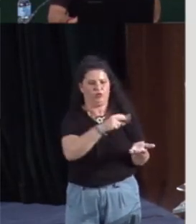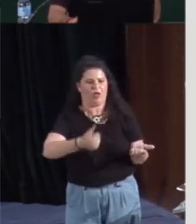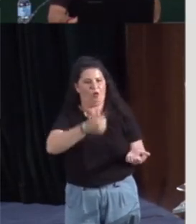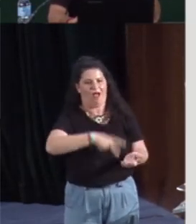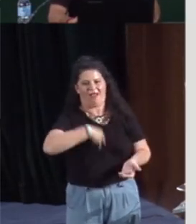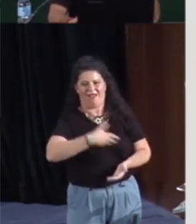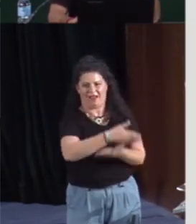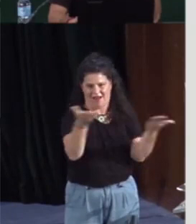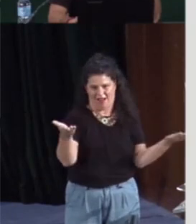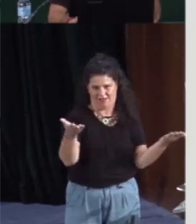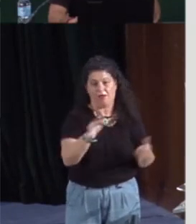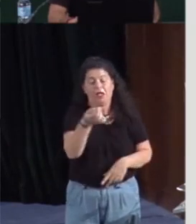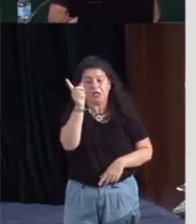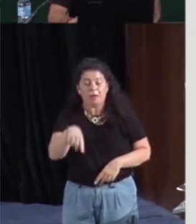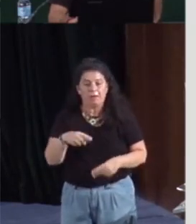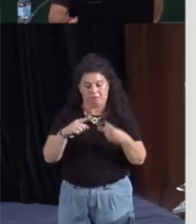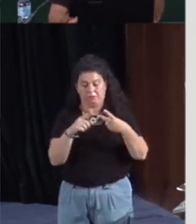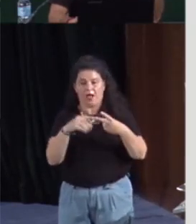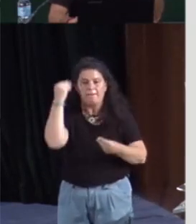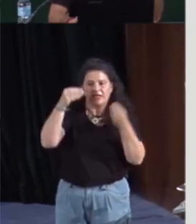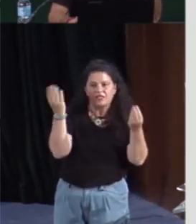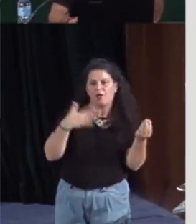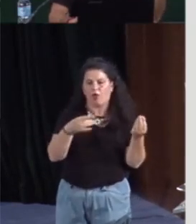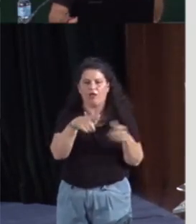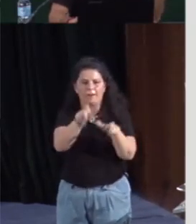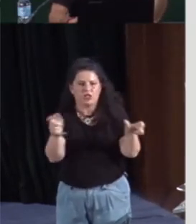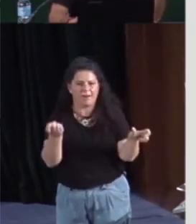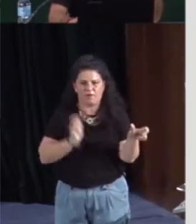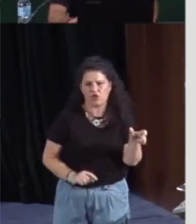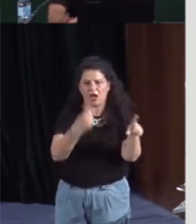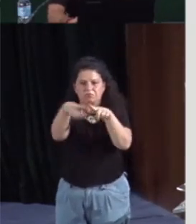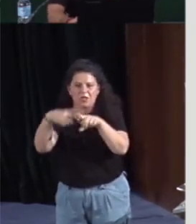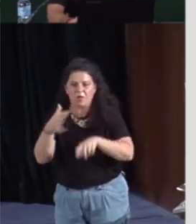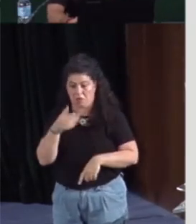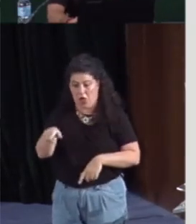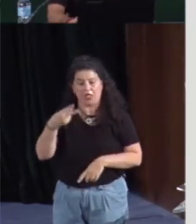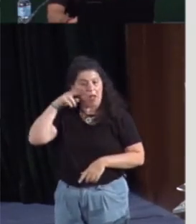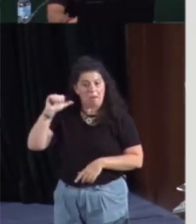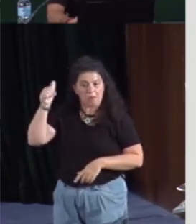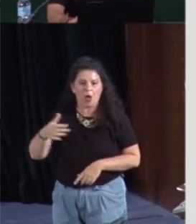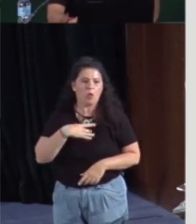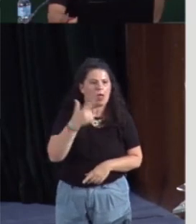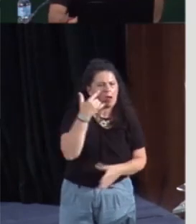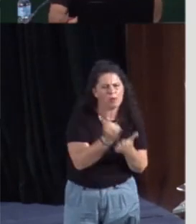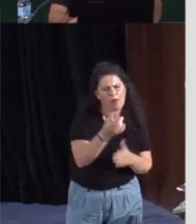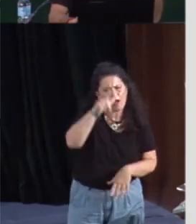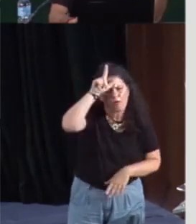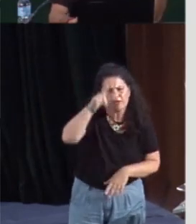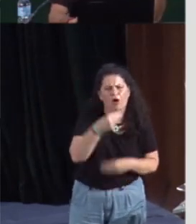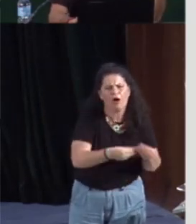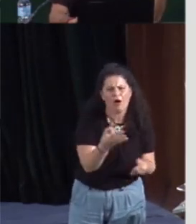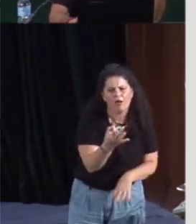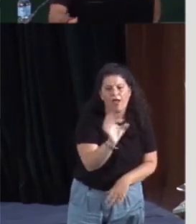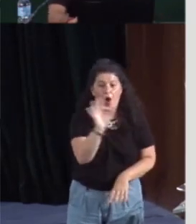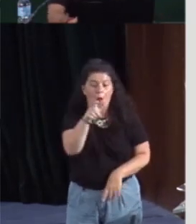también teniendo otras variables, como por ejemplo intérpretes o traductores nobles o traductores con más experiencia, compararlos,